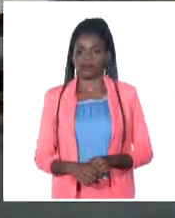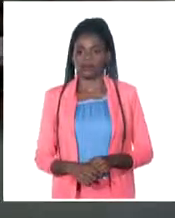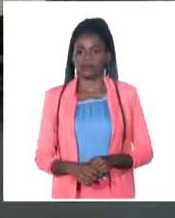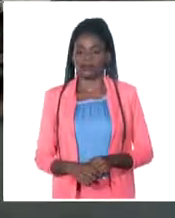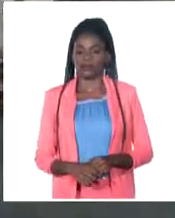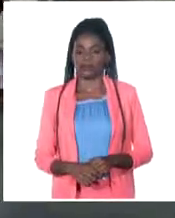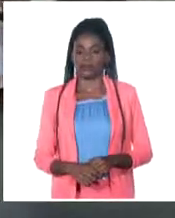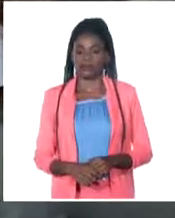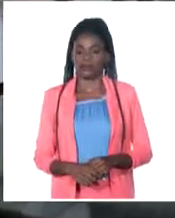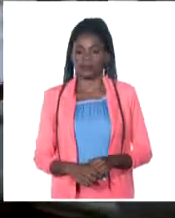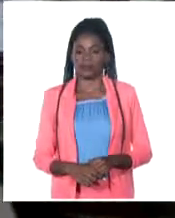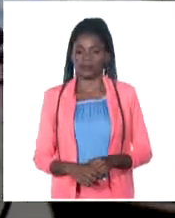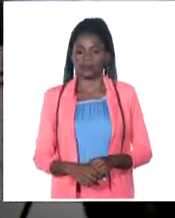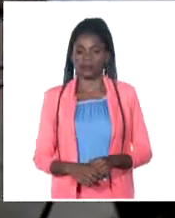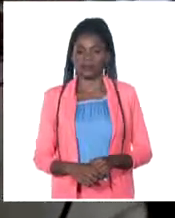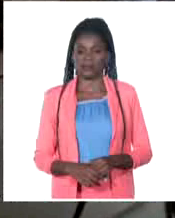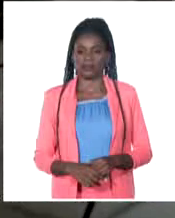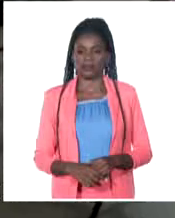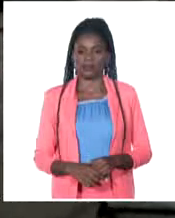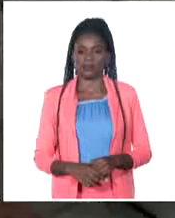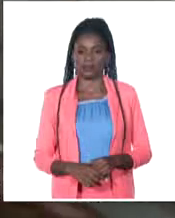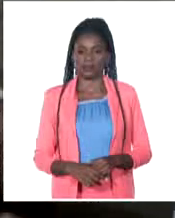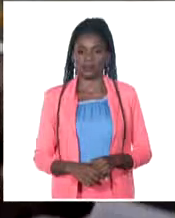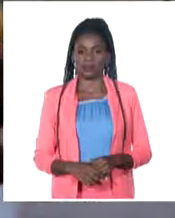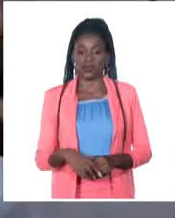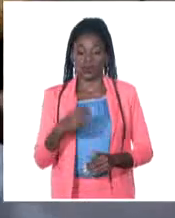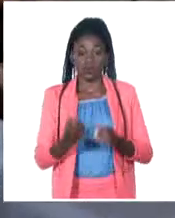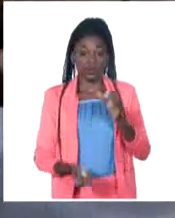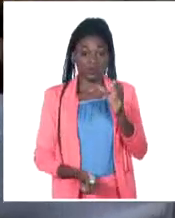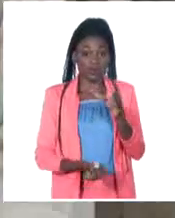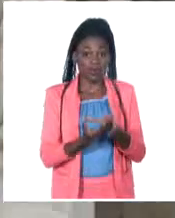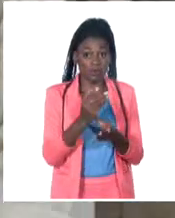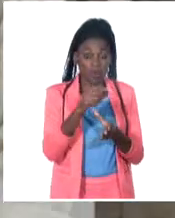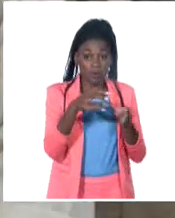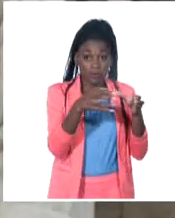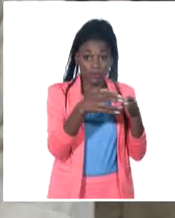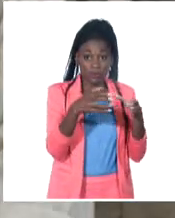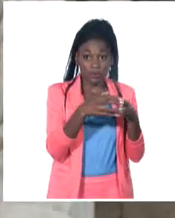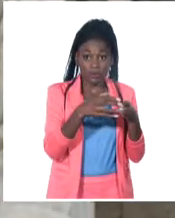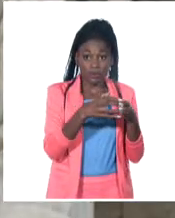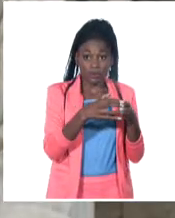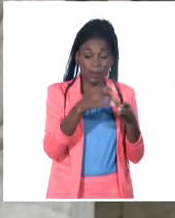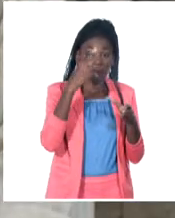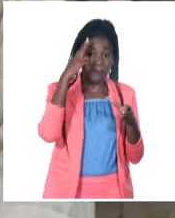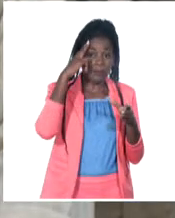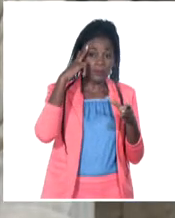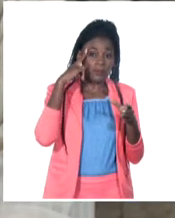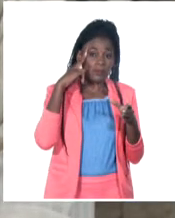El formato de la orquesta es un formato precisamente que viene de la época de